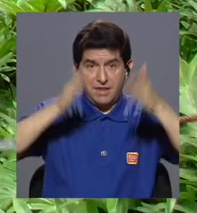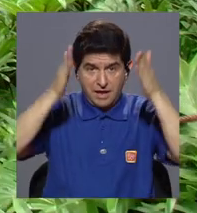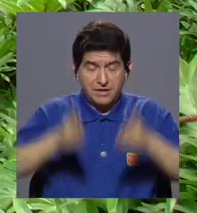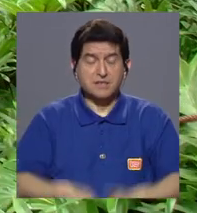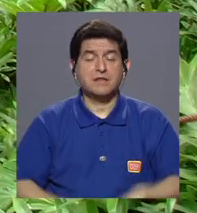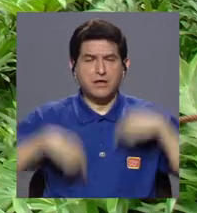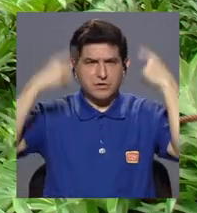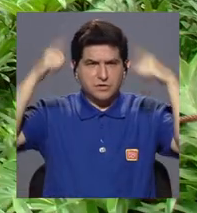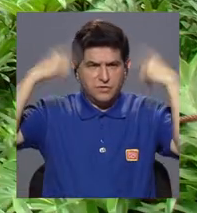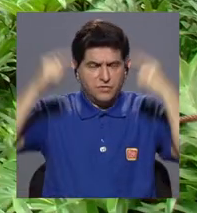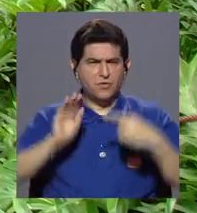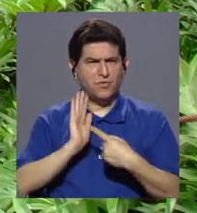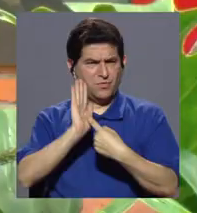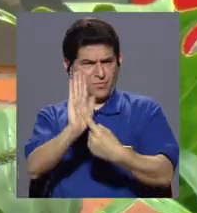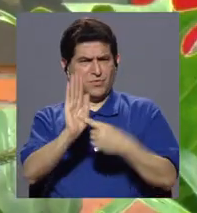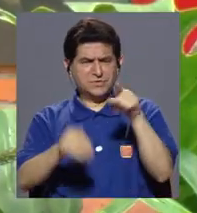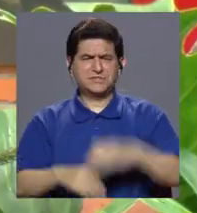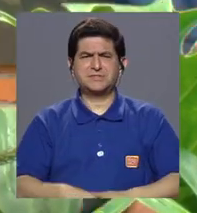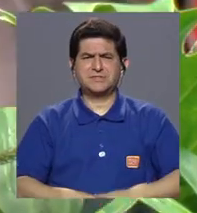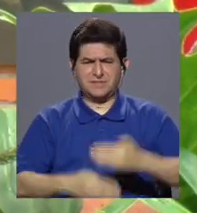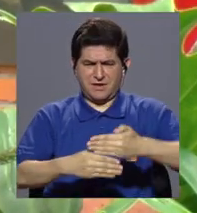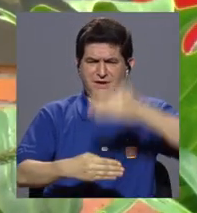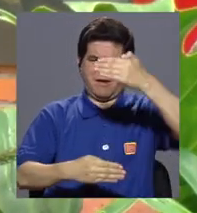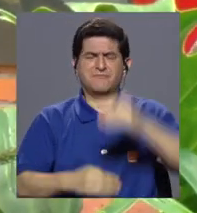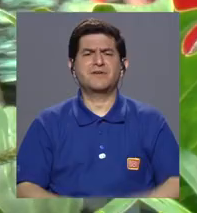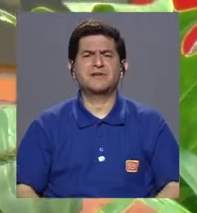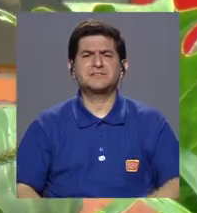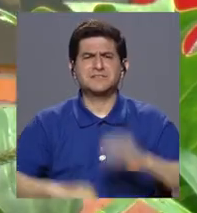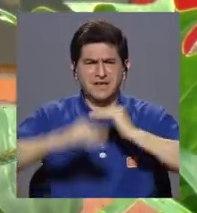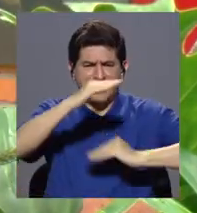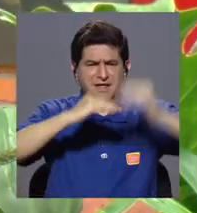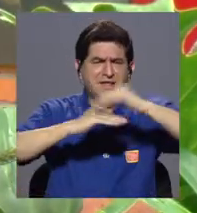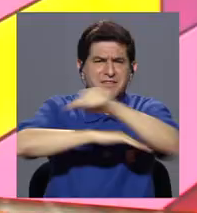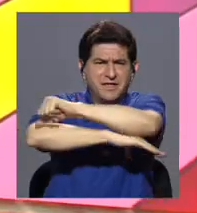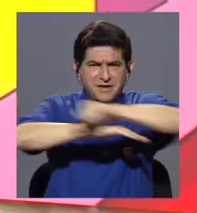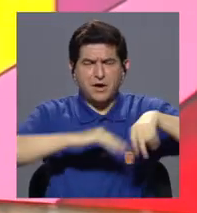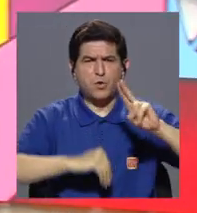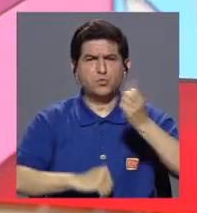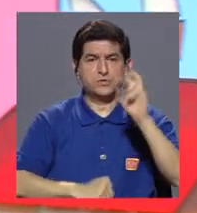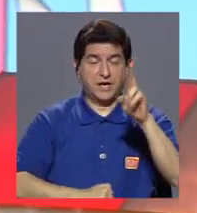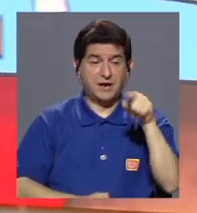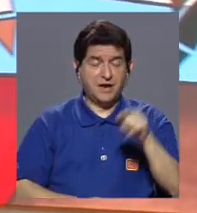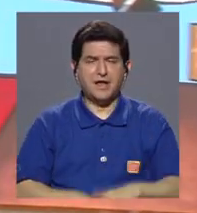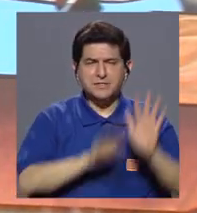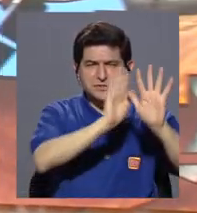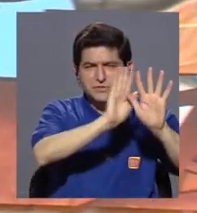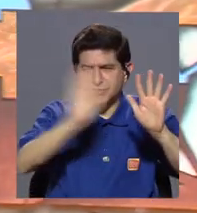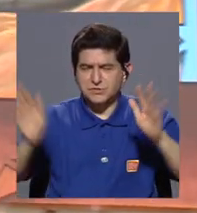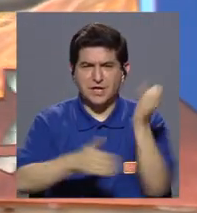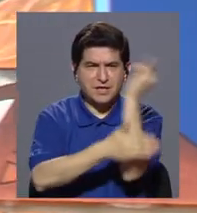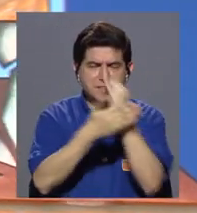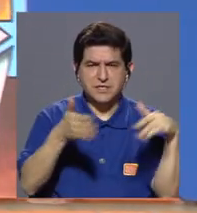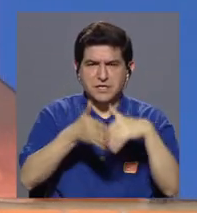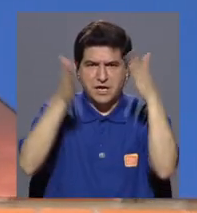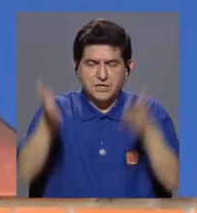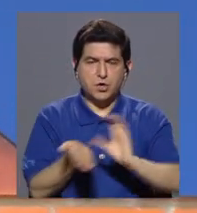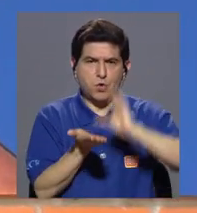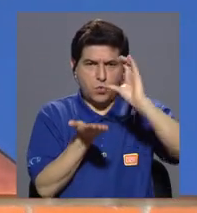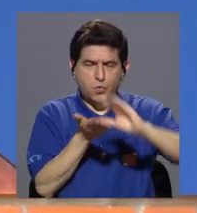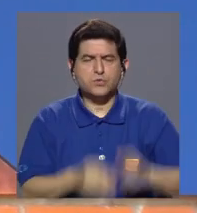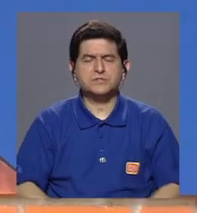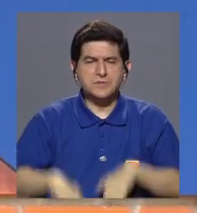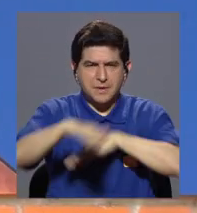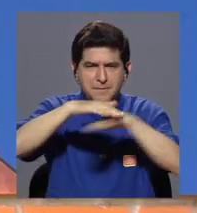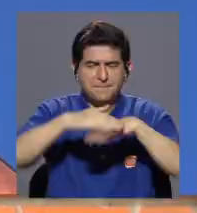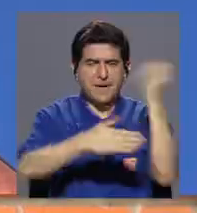mirada de los visitantes del edificio de arquitectura de la ugr este que es muy hermosa fue diseñado por los estudiantes del curso